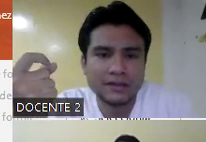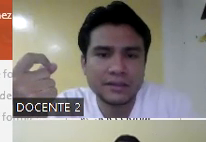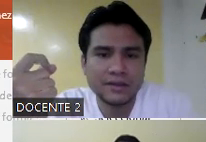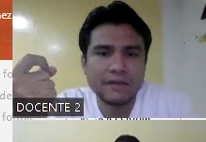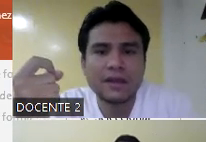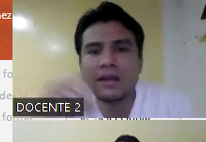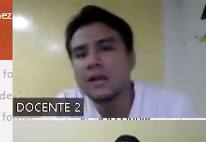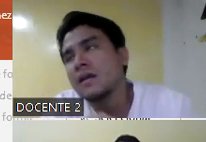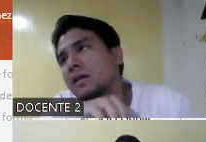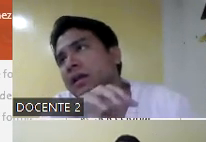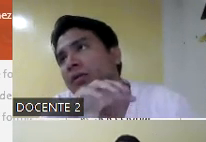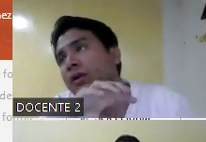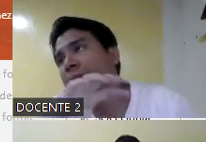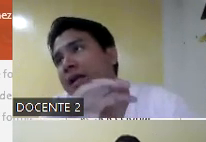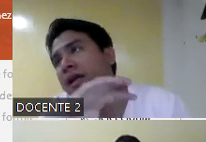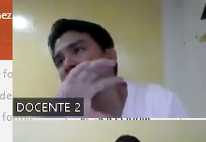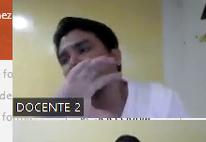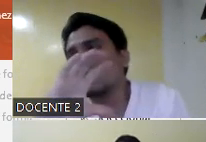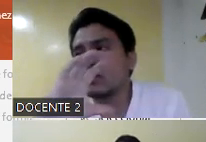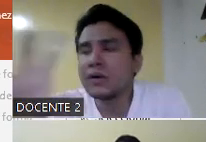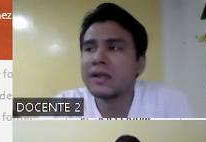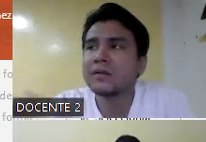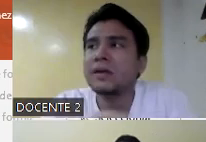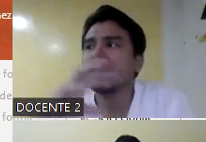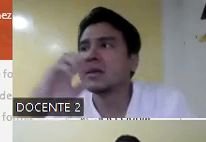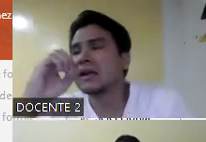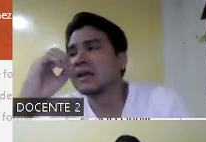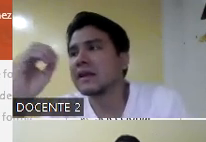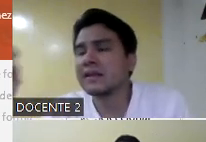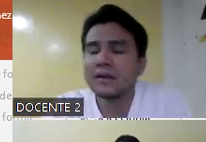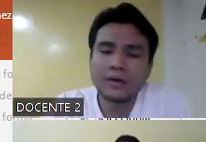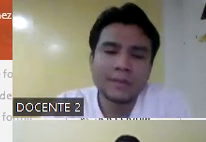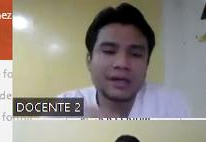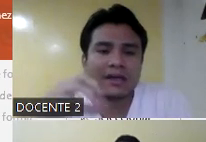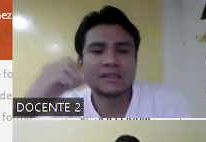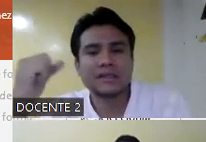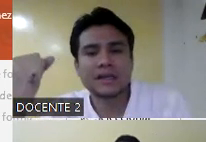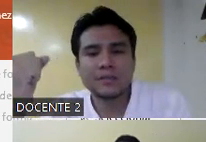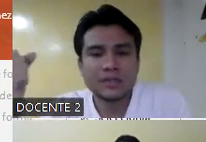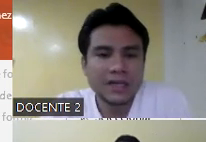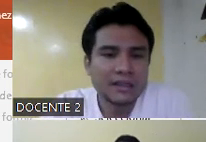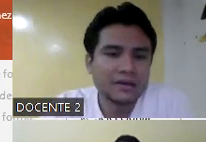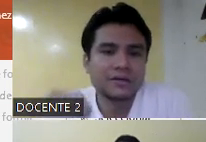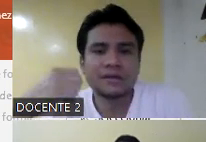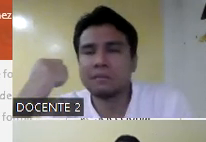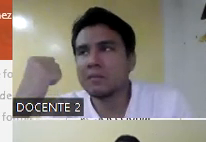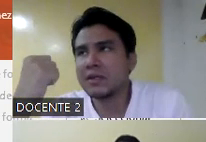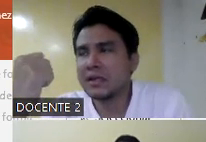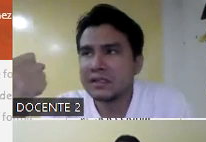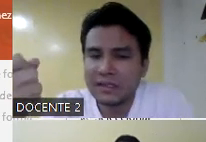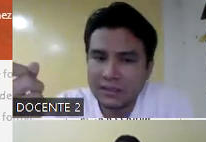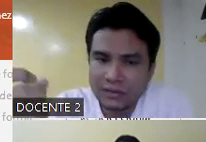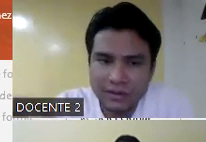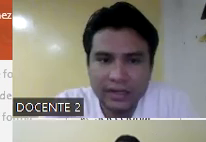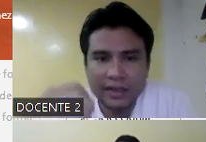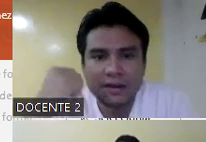central, ¿sí? De alguna manera la termorregula, de alguna manera la hidrata, de alguna manera hace intercambios eléctricos, permite